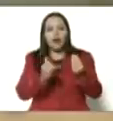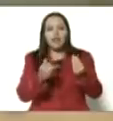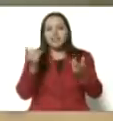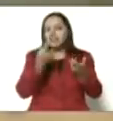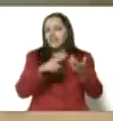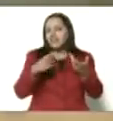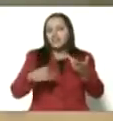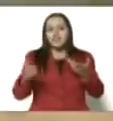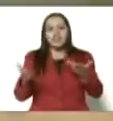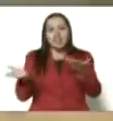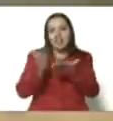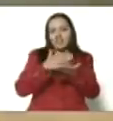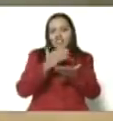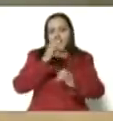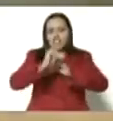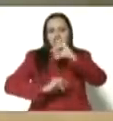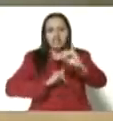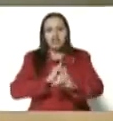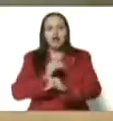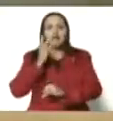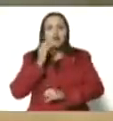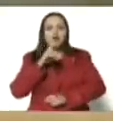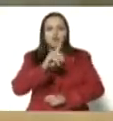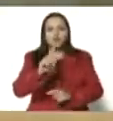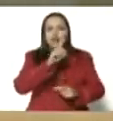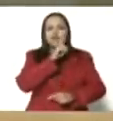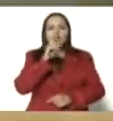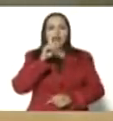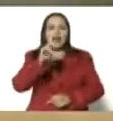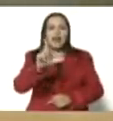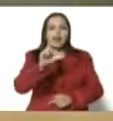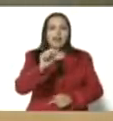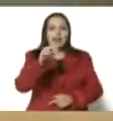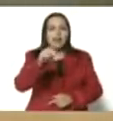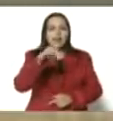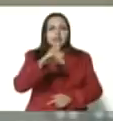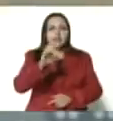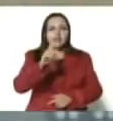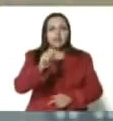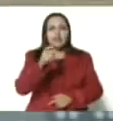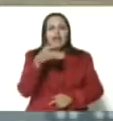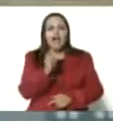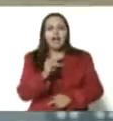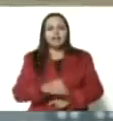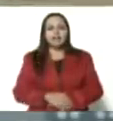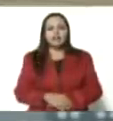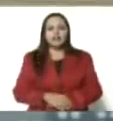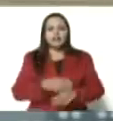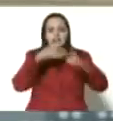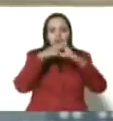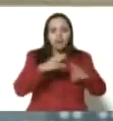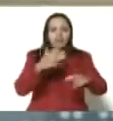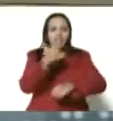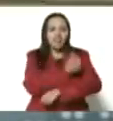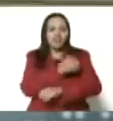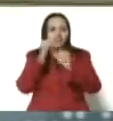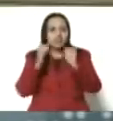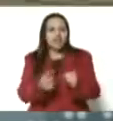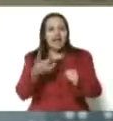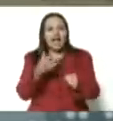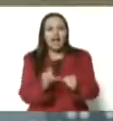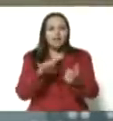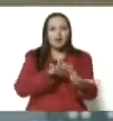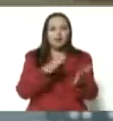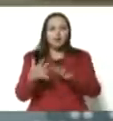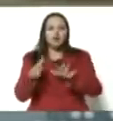revistas internacionales como la Lancet. Ahí están los resultados de esta vacuna tan segura que tiene una